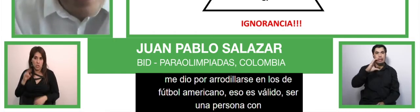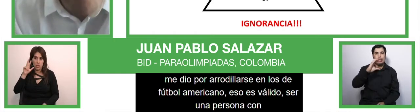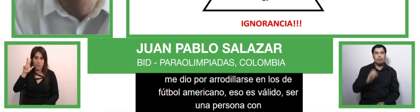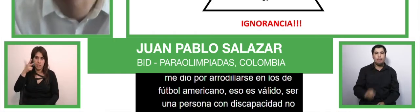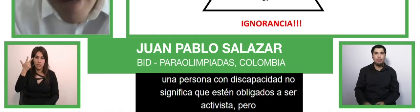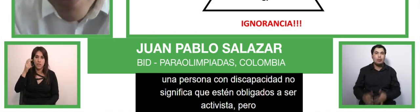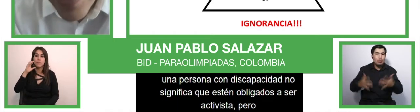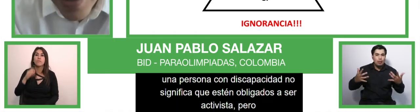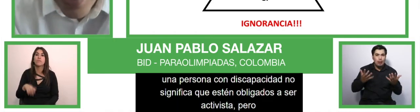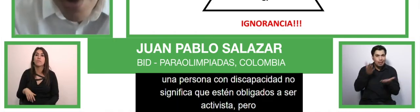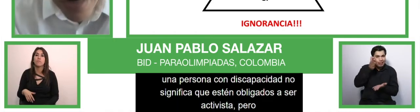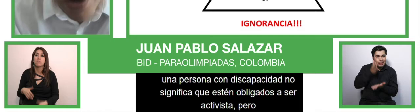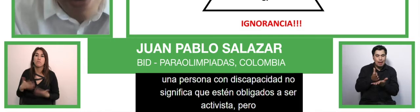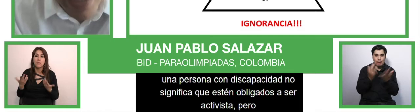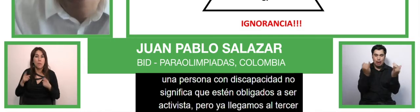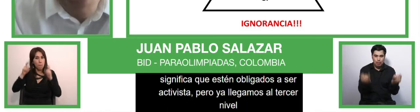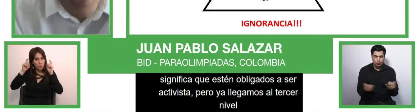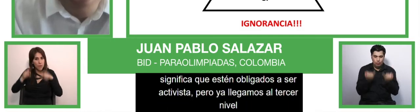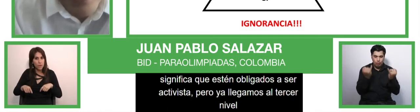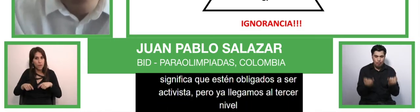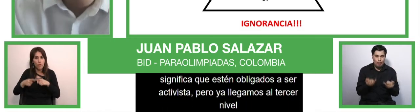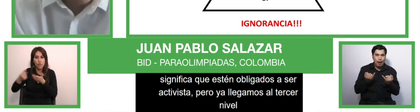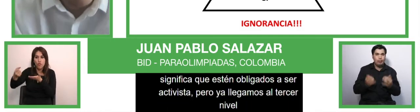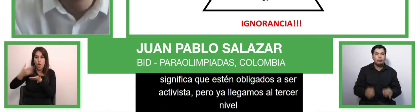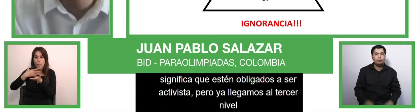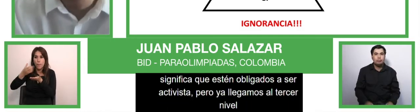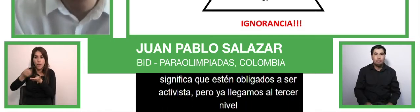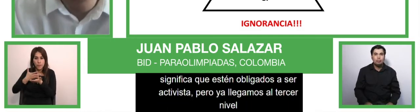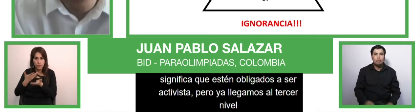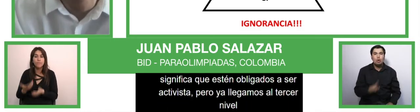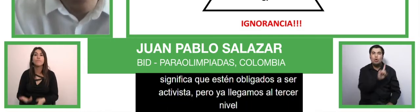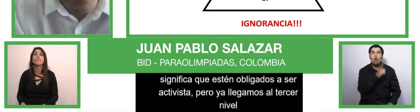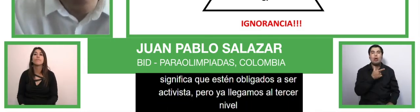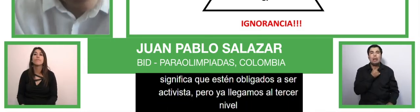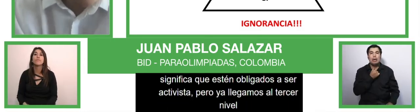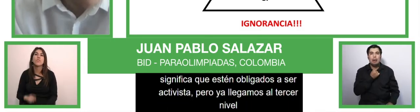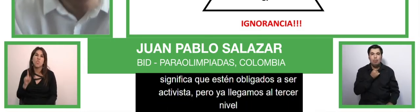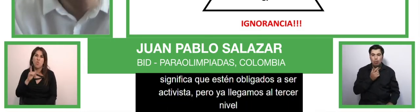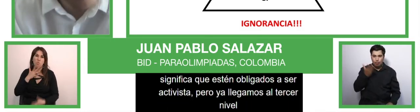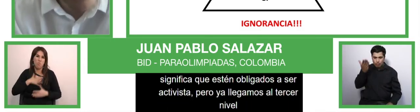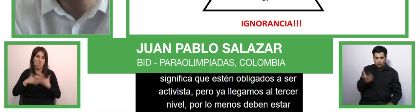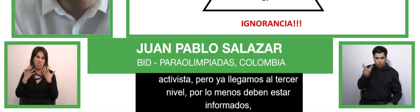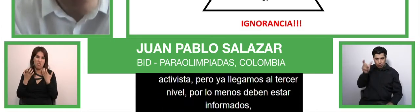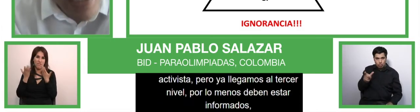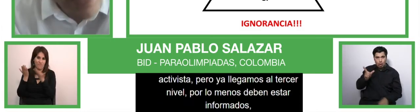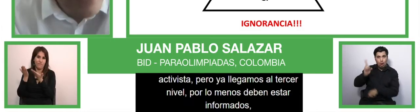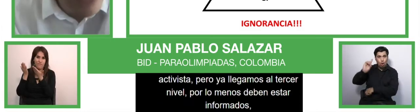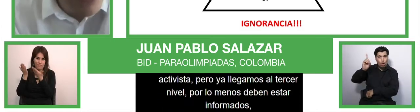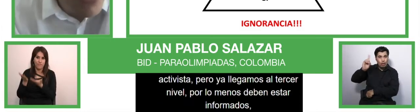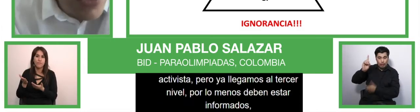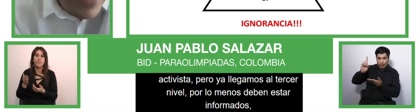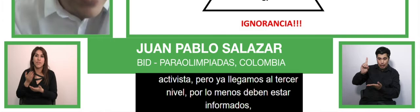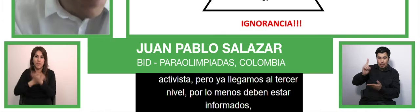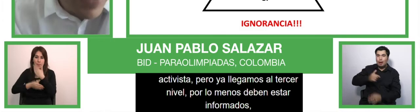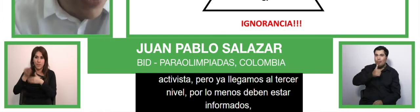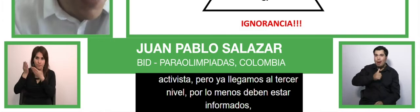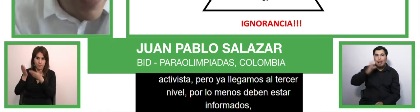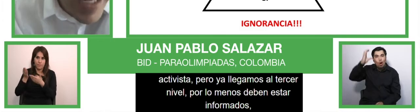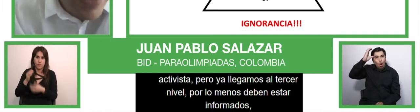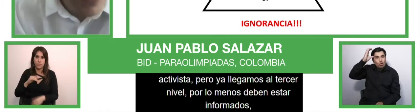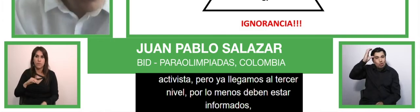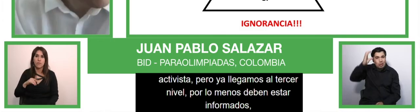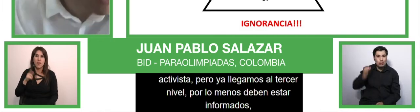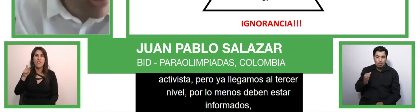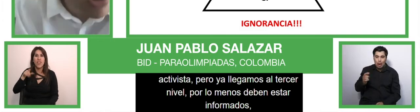deben estar informados. Lo que no queremos es tener personas con discapacidad que no estén conscientes y no conozcan que son parte de